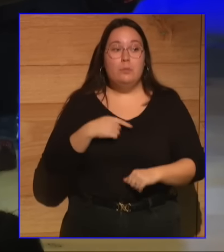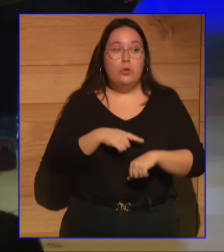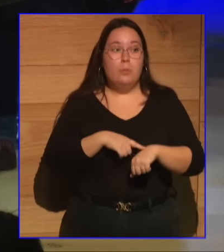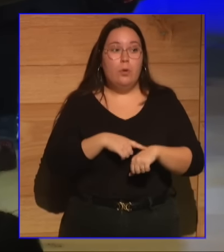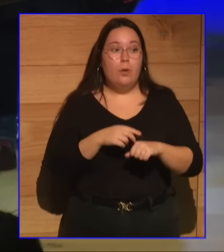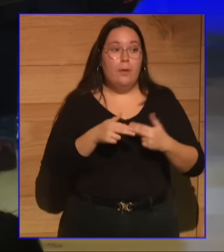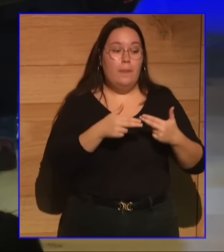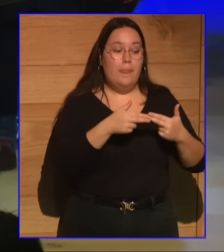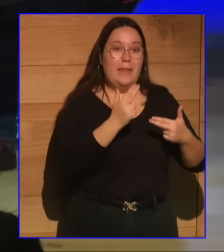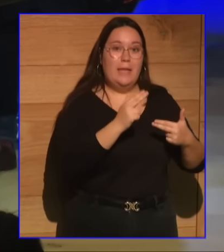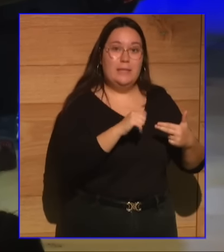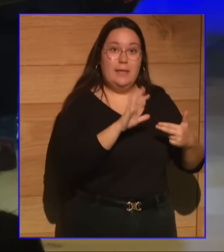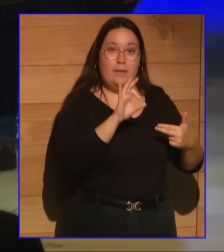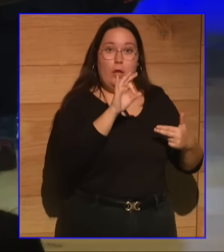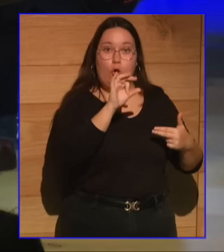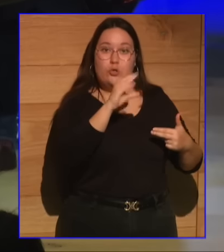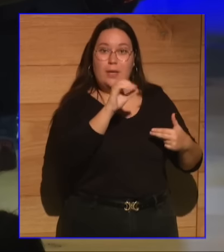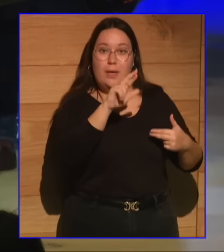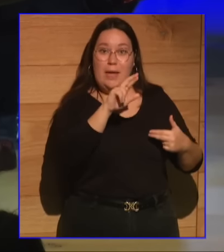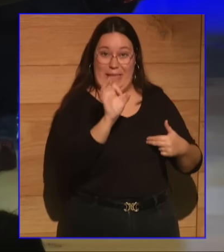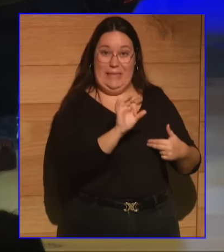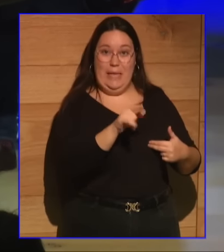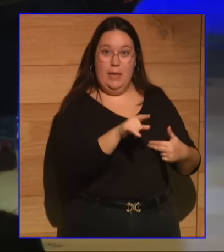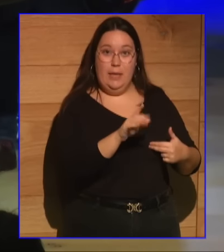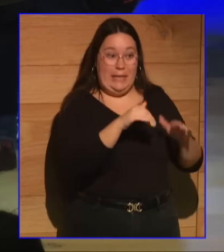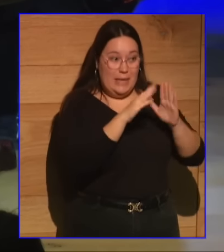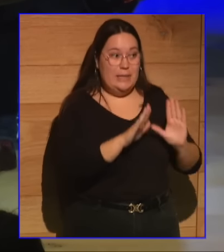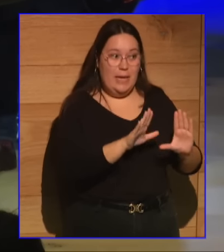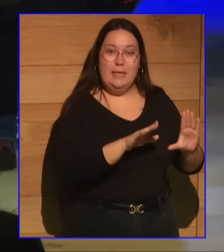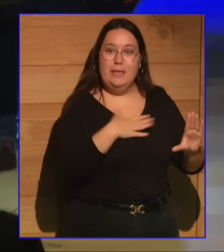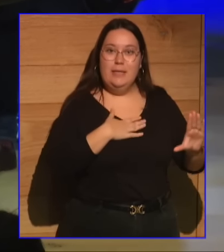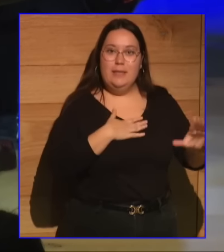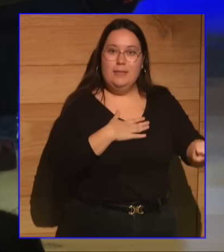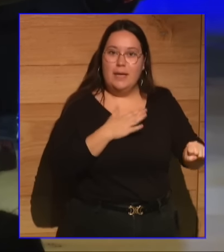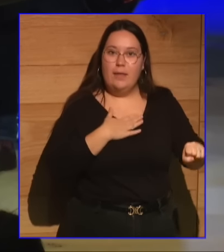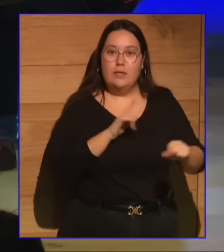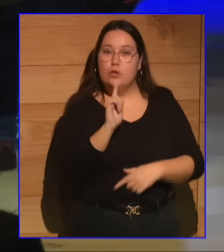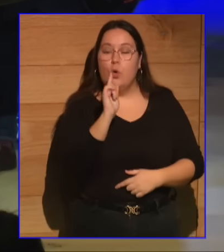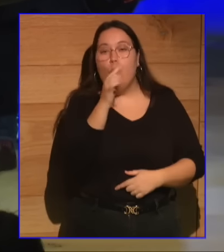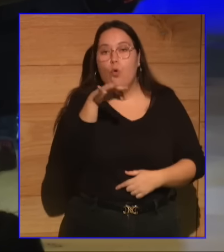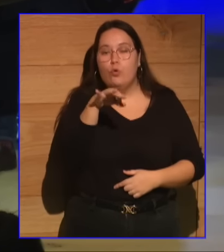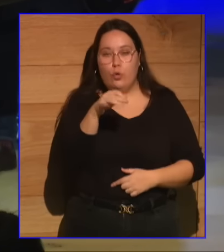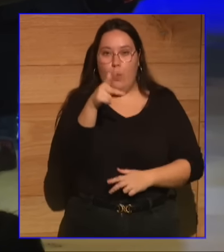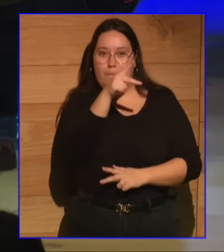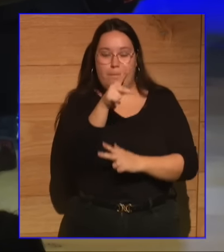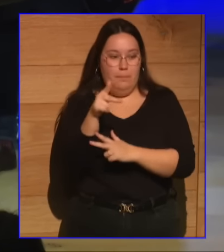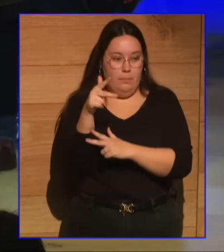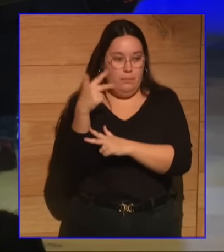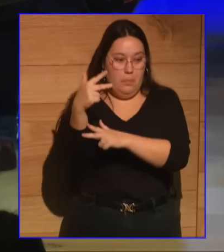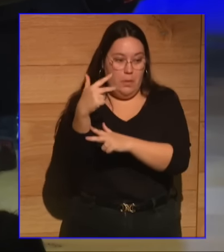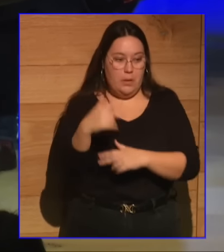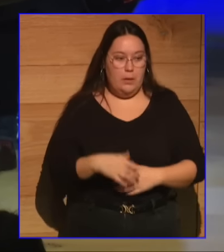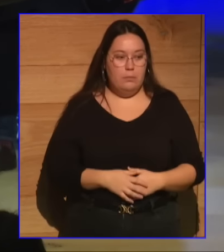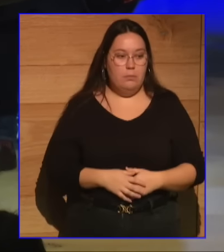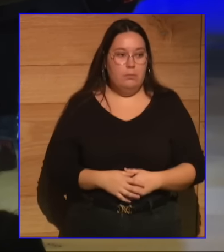el taxi de Oskar Schindler, que se va a quedar con esa casa, ¿no? Es un único plano cenital, pero lo que tú dices, una capacidad